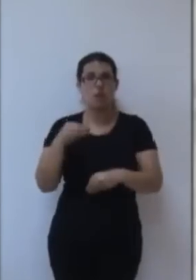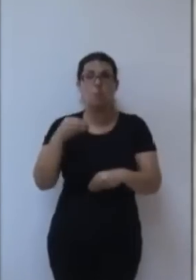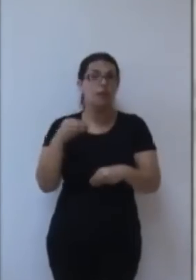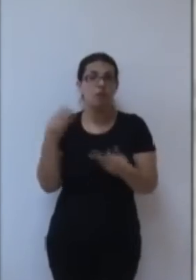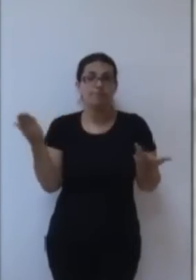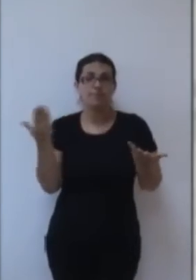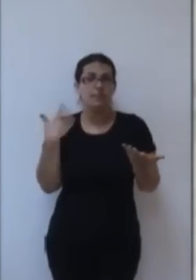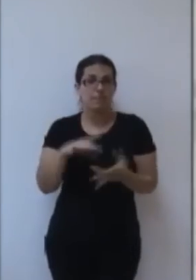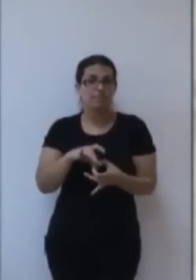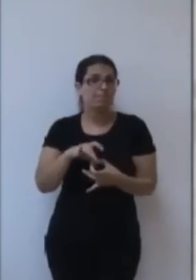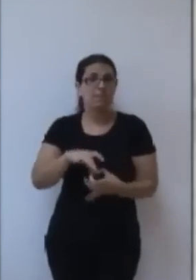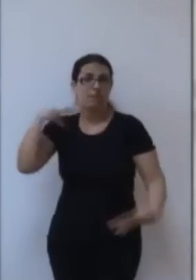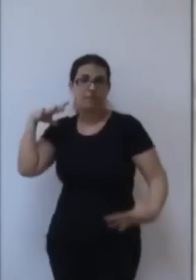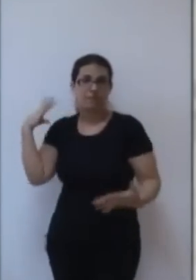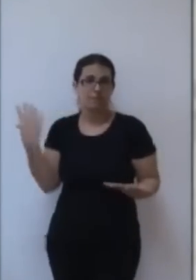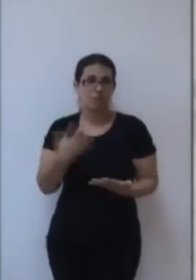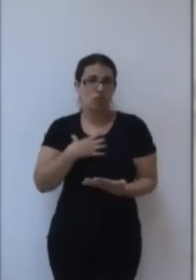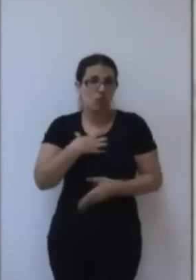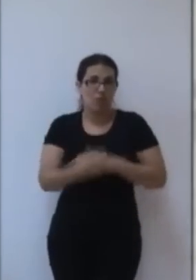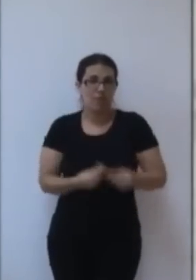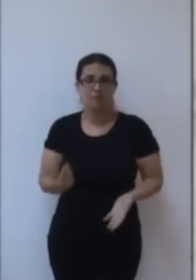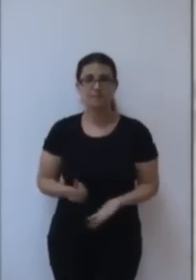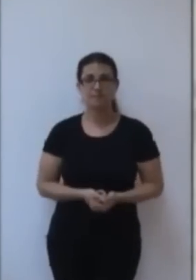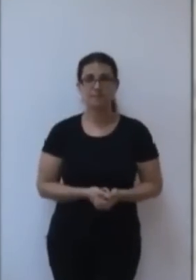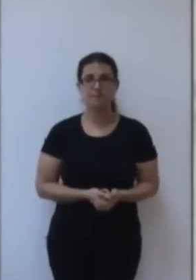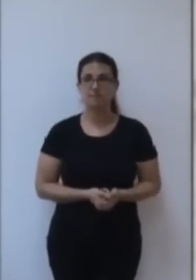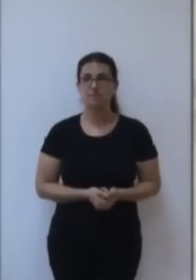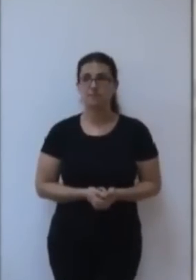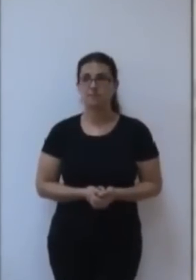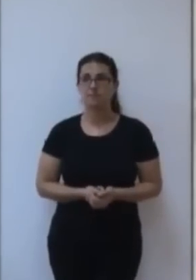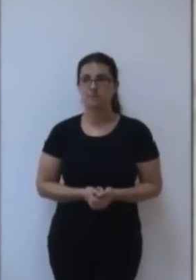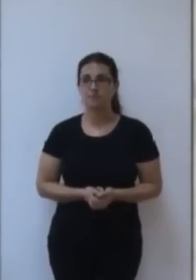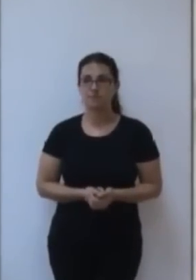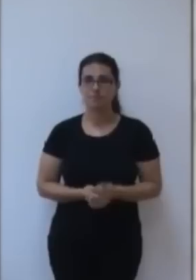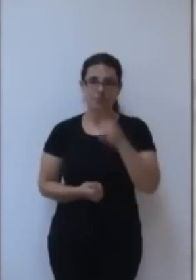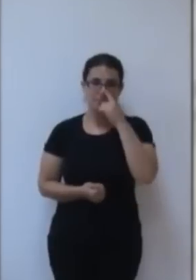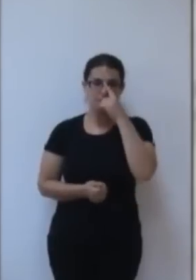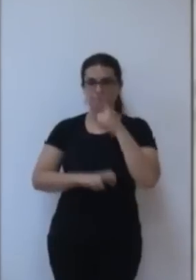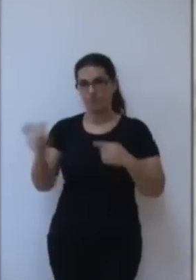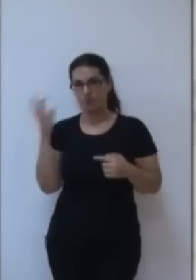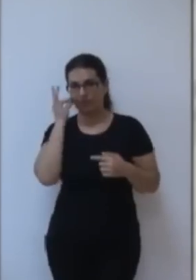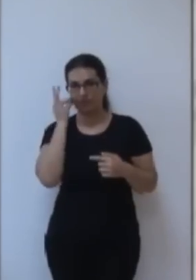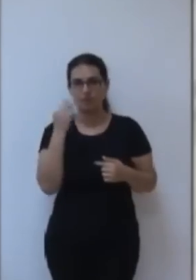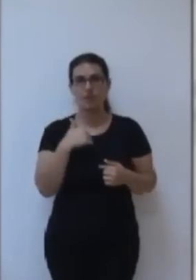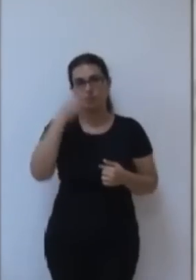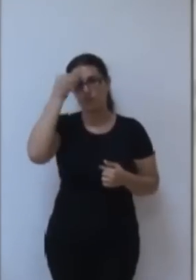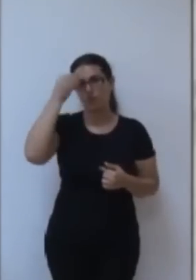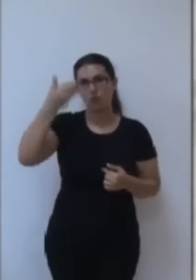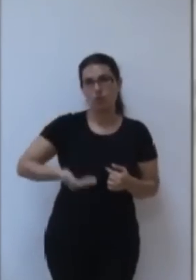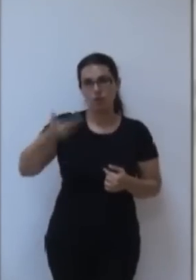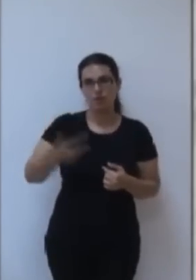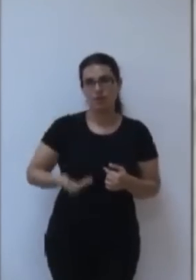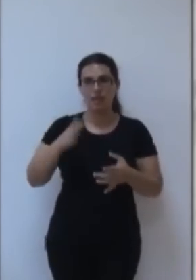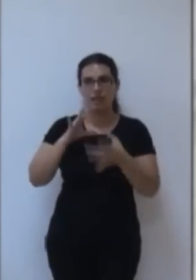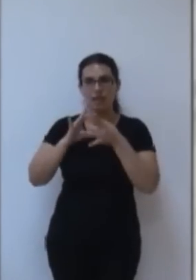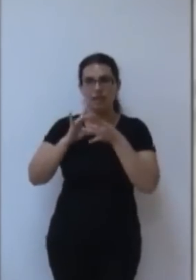pero ya tecnológicamente no se puede hacer todavía, ¿no? Quizá dentro de unos años sí. Bueno, yo creo que en eso es fundamental que haya como un trinomio,